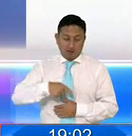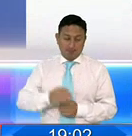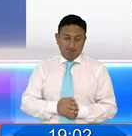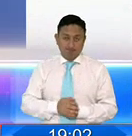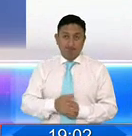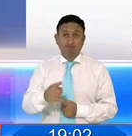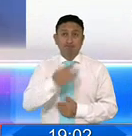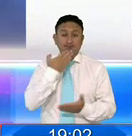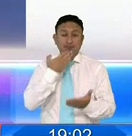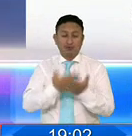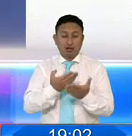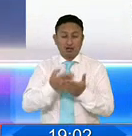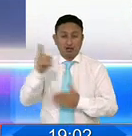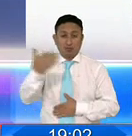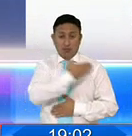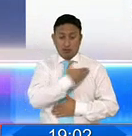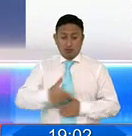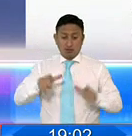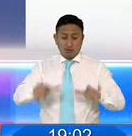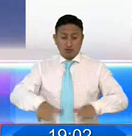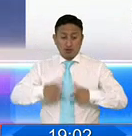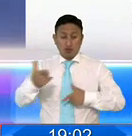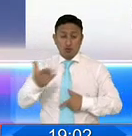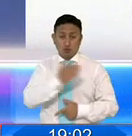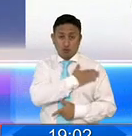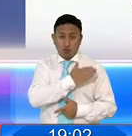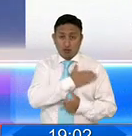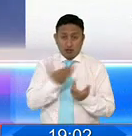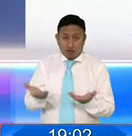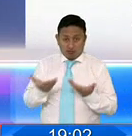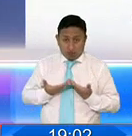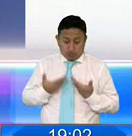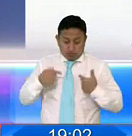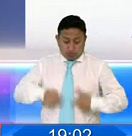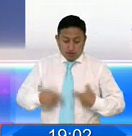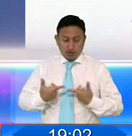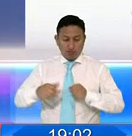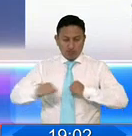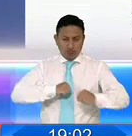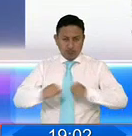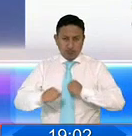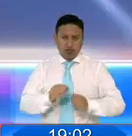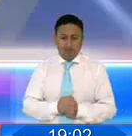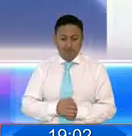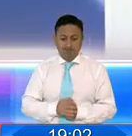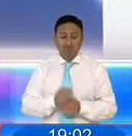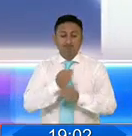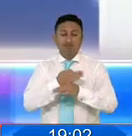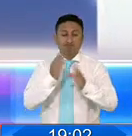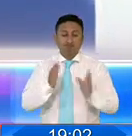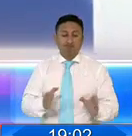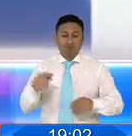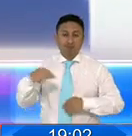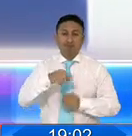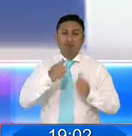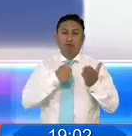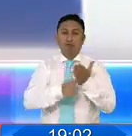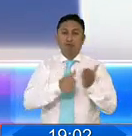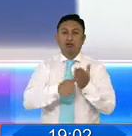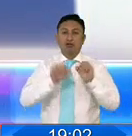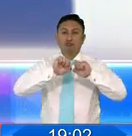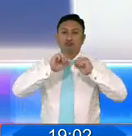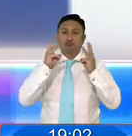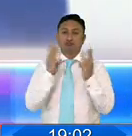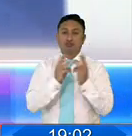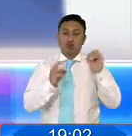Granda agradeció al primer mandatario por la confianza depositada para ejercer sus labores. El funcionario fungió como ministro del